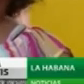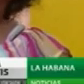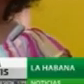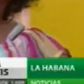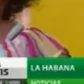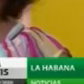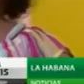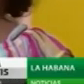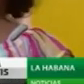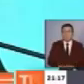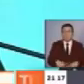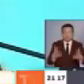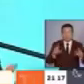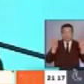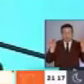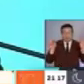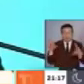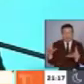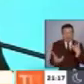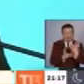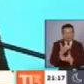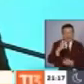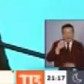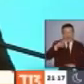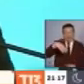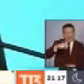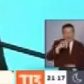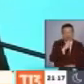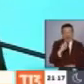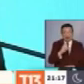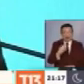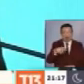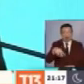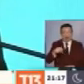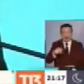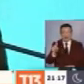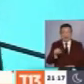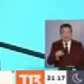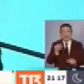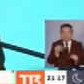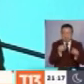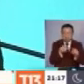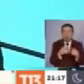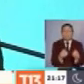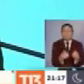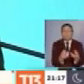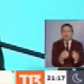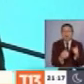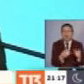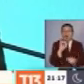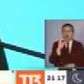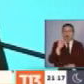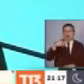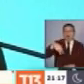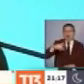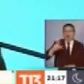de un discurso como quería suavizar verdaderamente lo que estaba diciendo de fondo y es completamente contrario porque algo que está lo que estaba